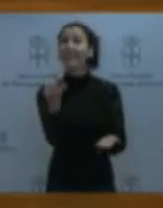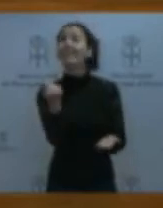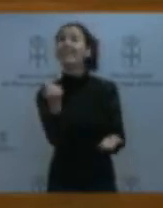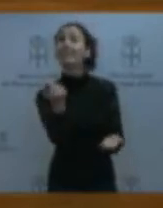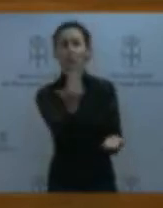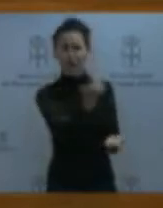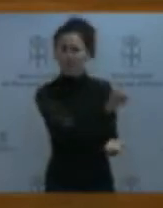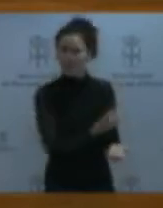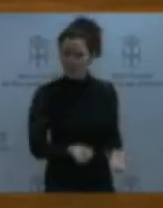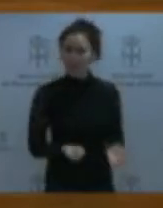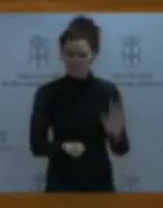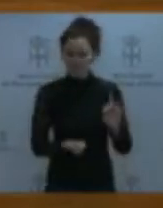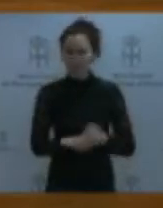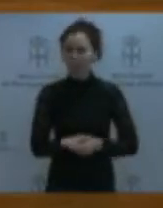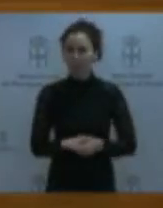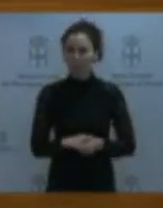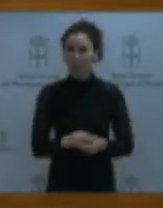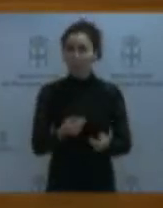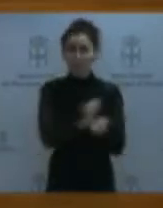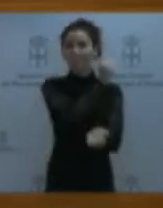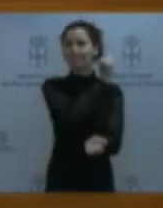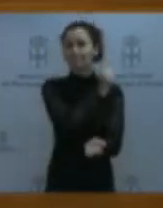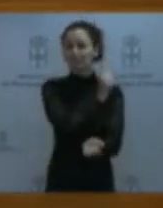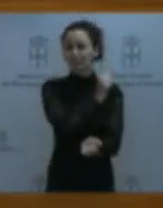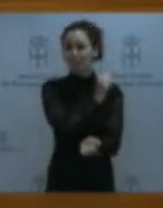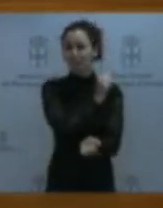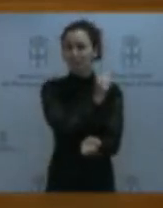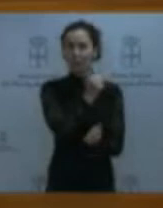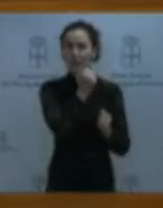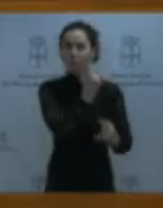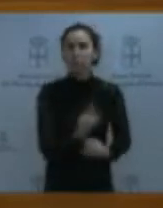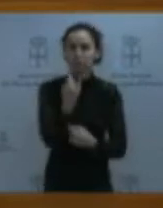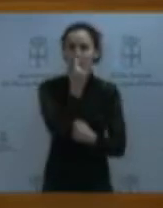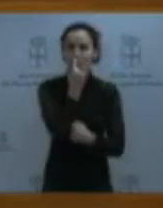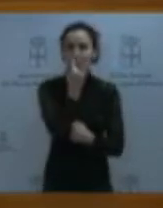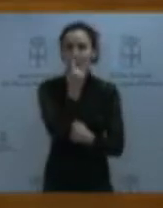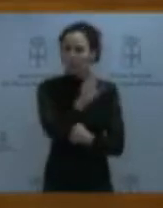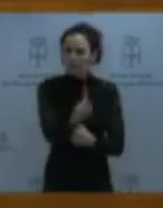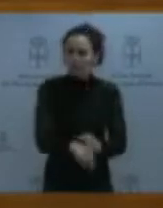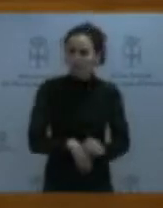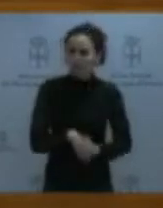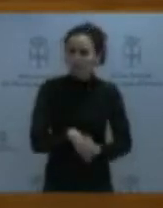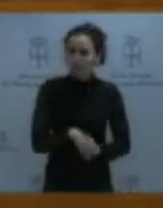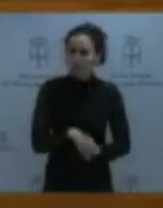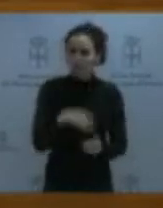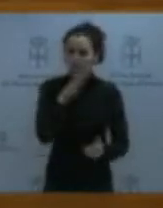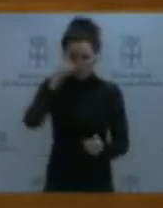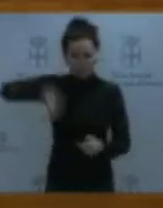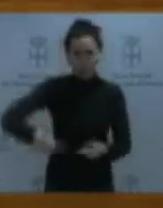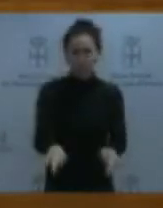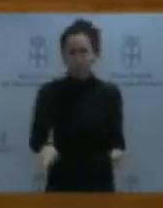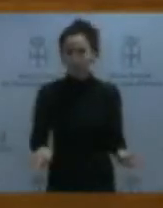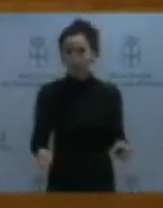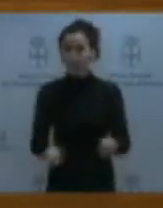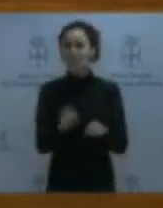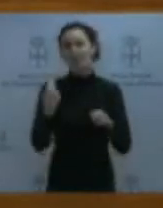tiene que les fue prestado, a mí no me tiene que convencer. Pero fíjese, le digo más, ha habido aquí algunas políticas que me